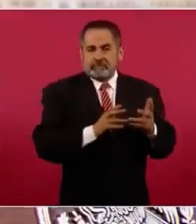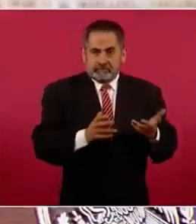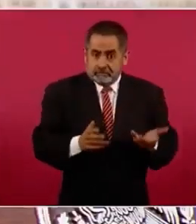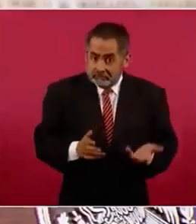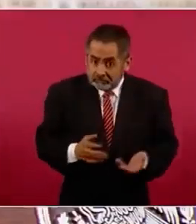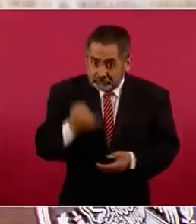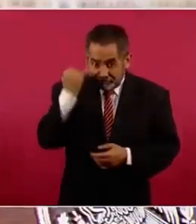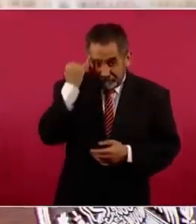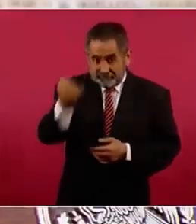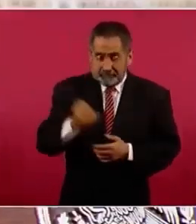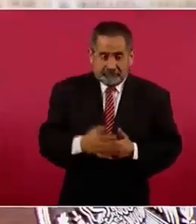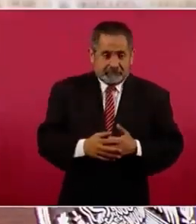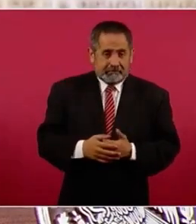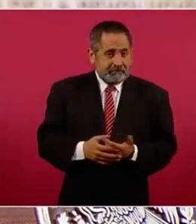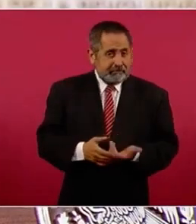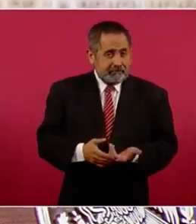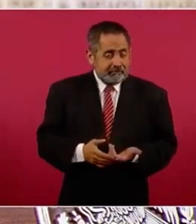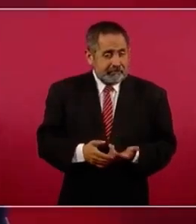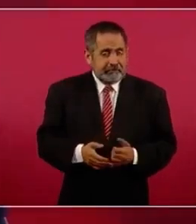Sí. Y